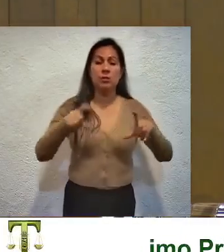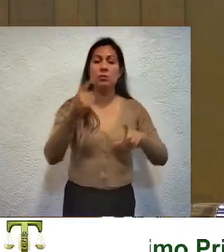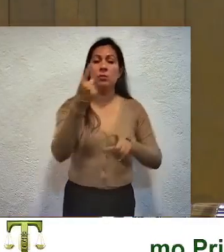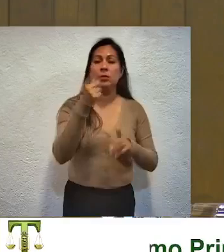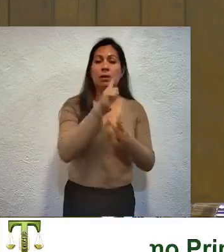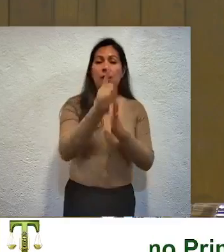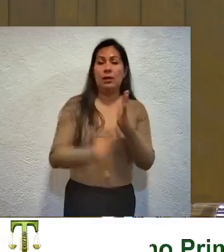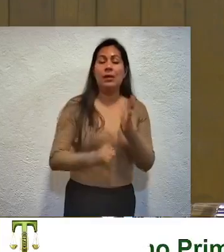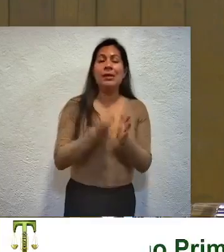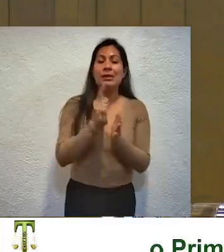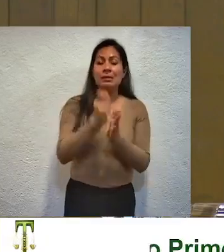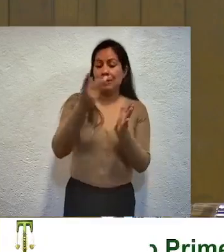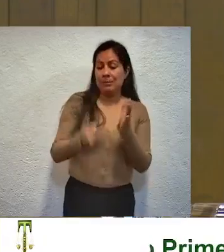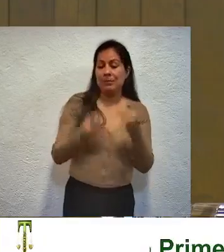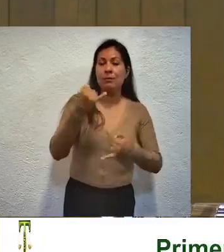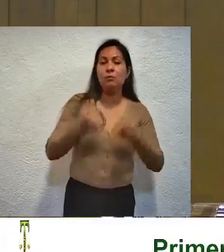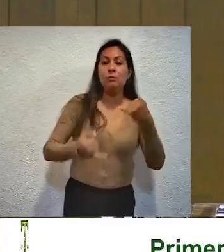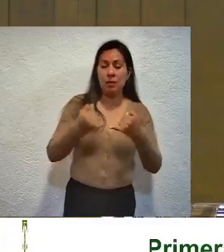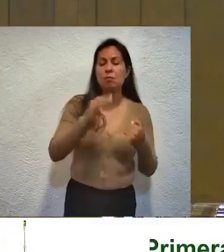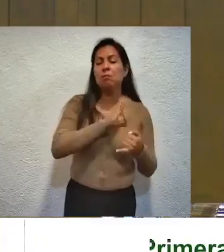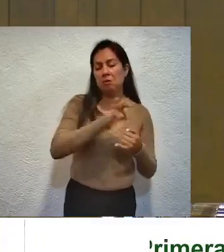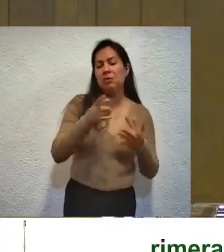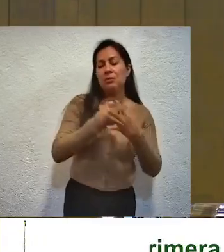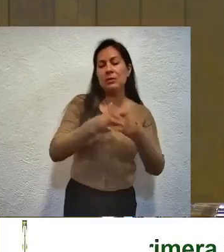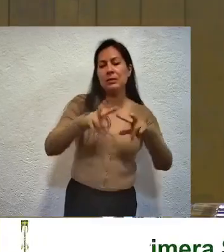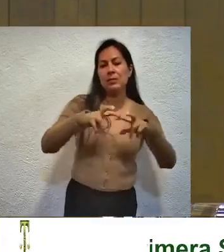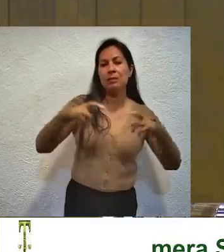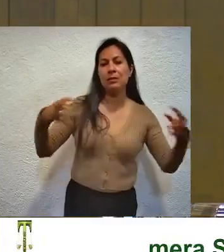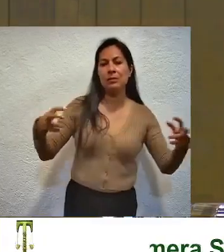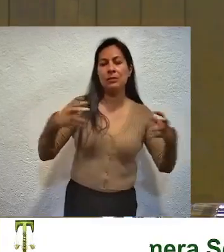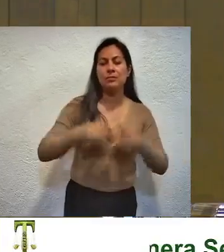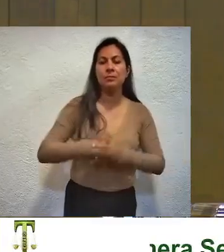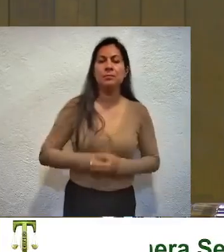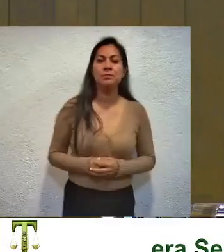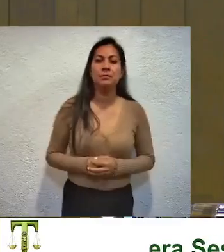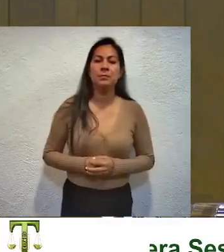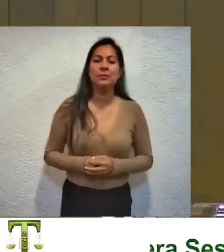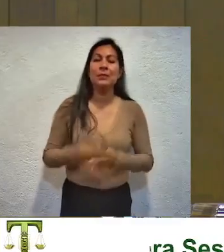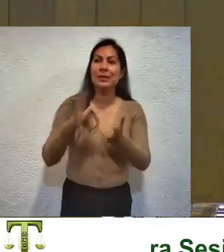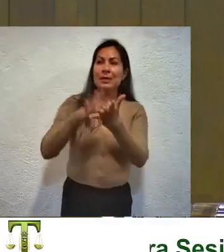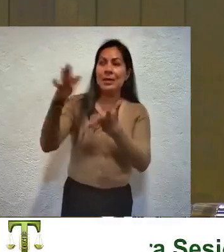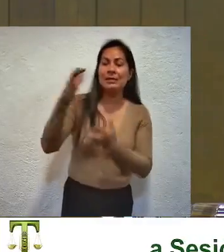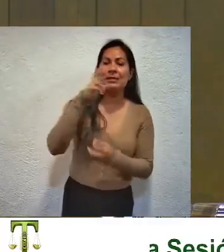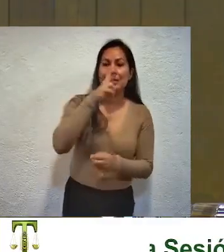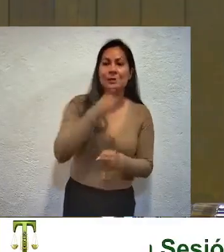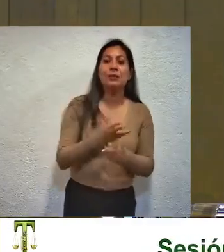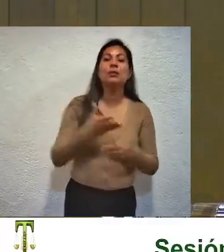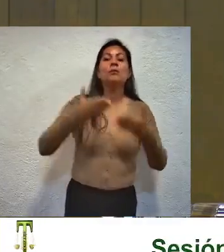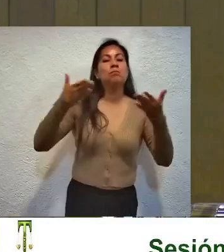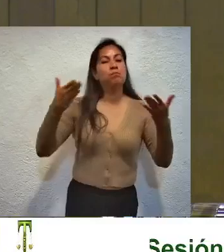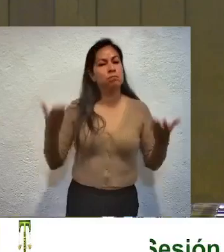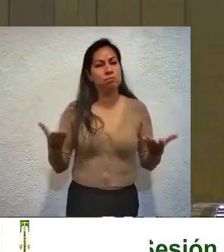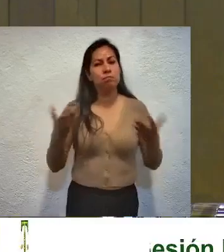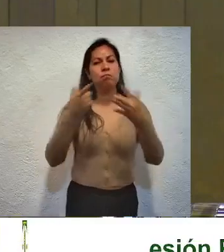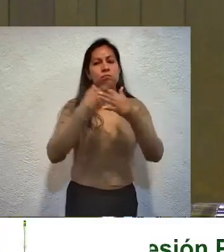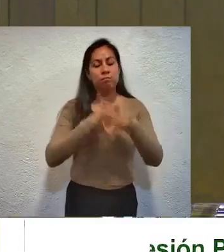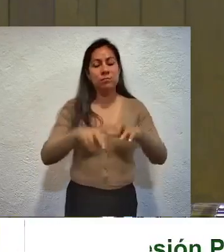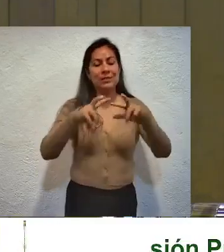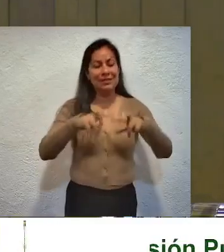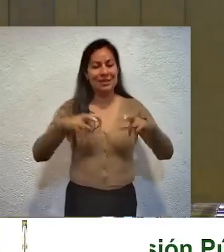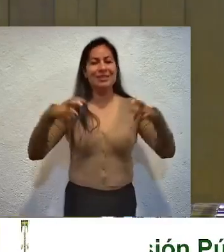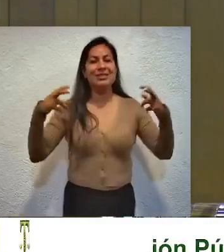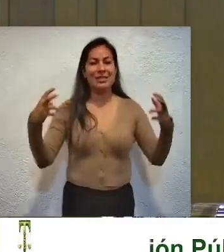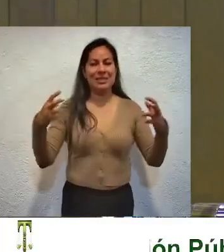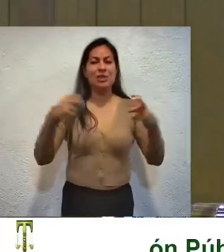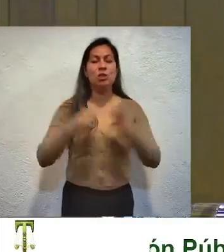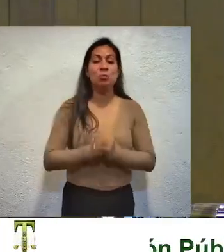primero de la Ley Orgánica de este tribunal, existe quórum legal para sesionar válidamente. Gracias, secretario. En consecuencia, se declara abierta